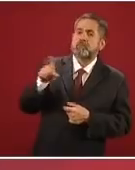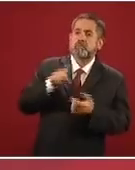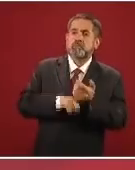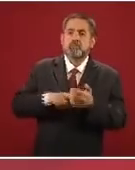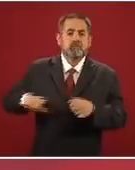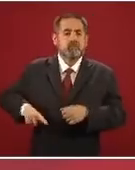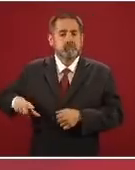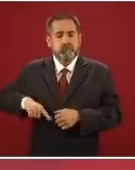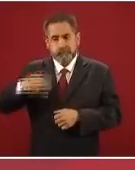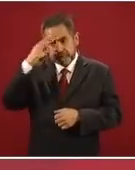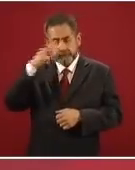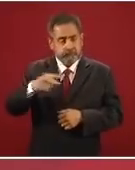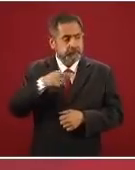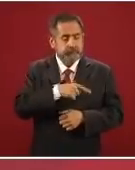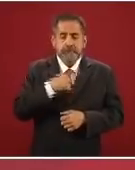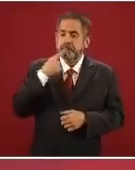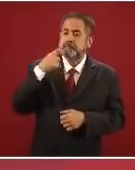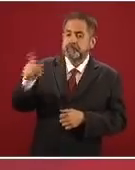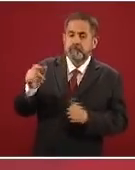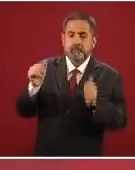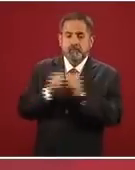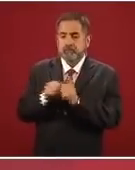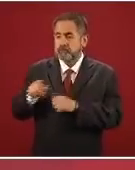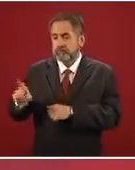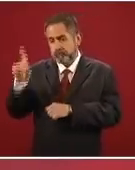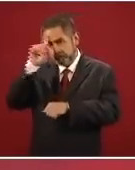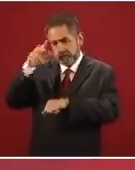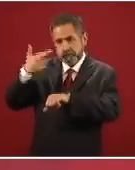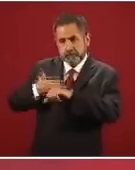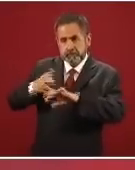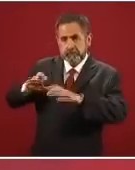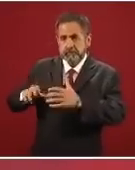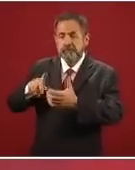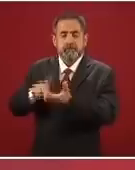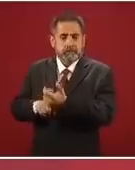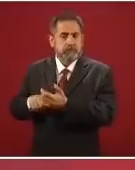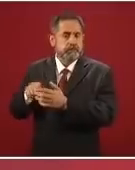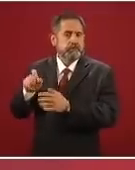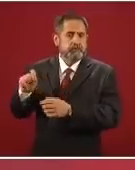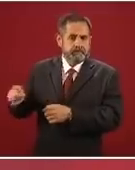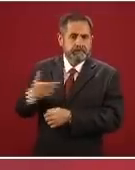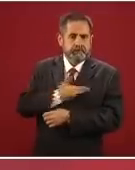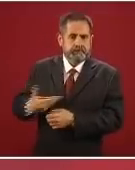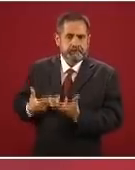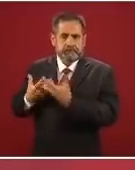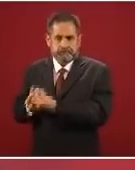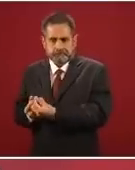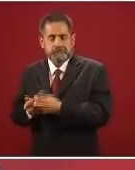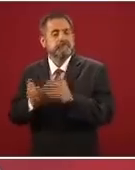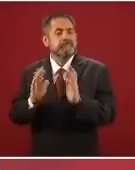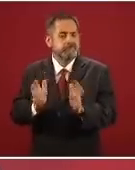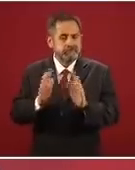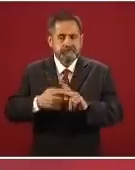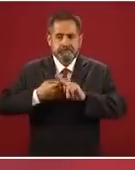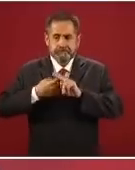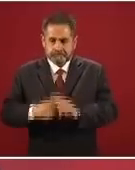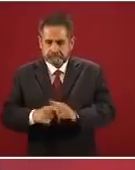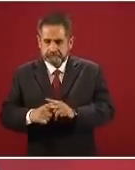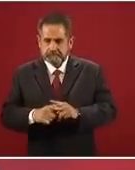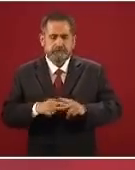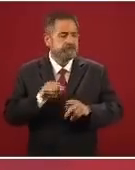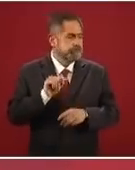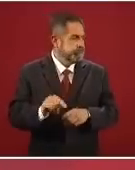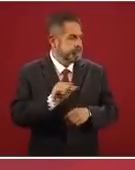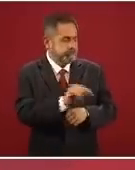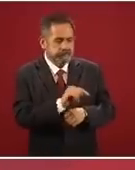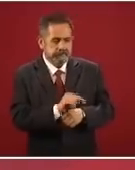gobierno de la República a través de la Consejería Jurídica del Ejecutivo, hemos iniciado una serie de acciones de